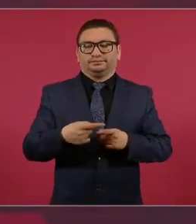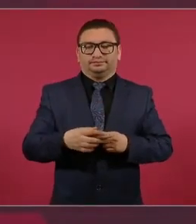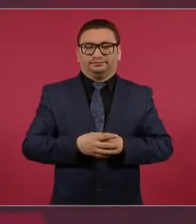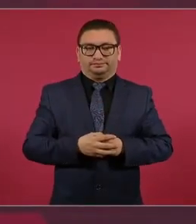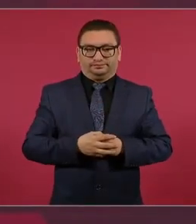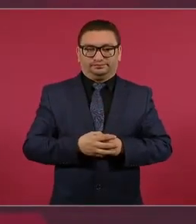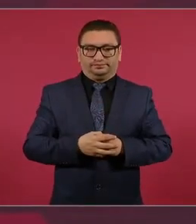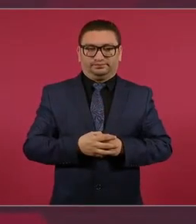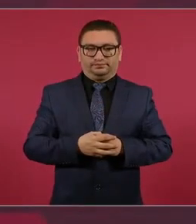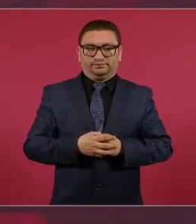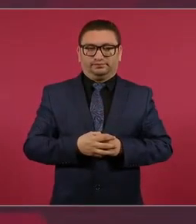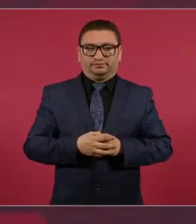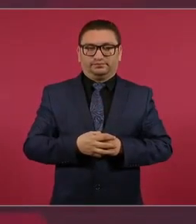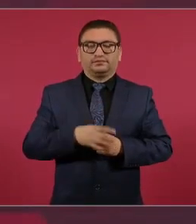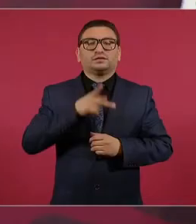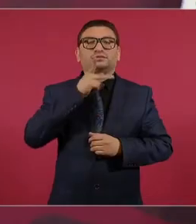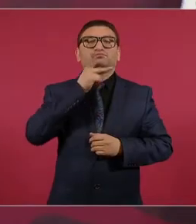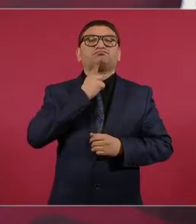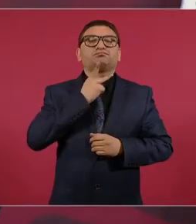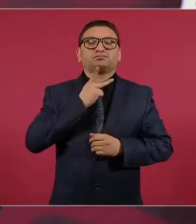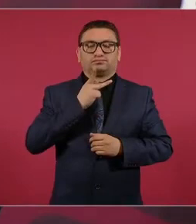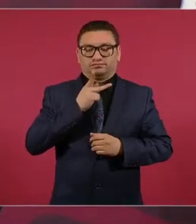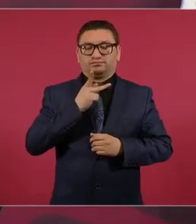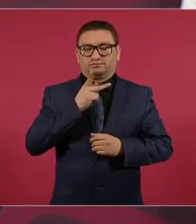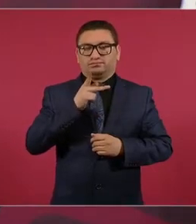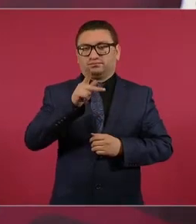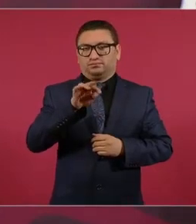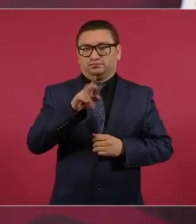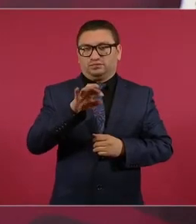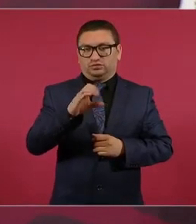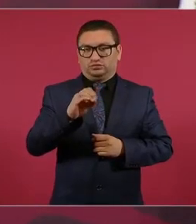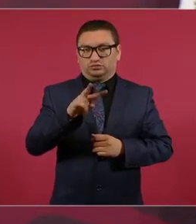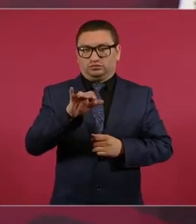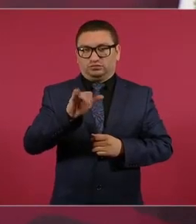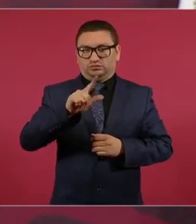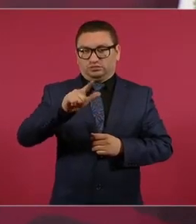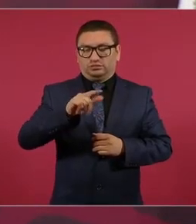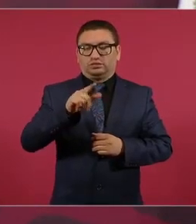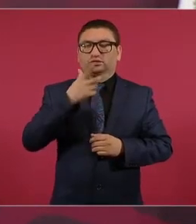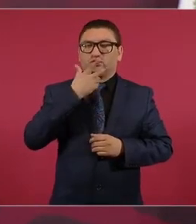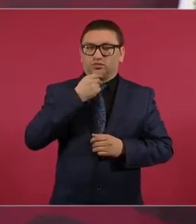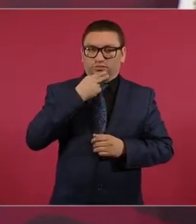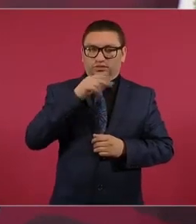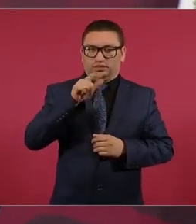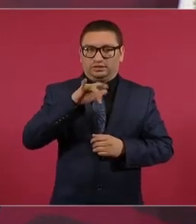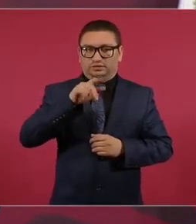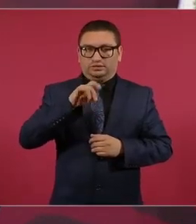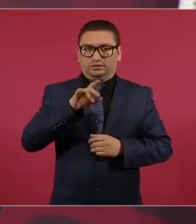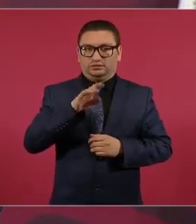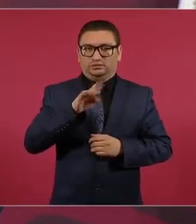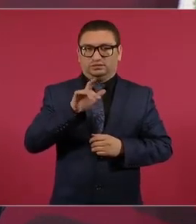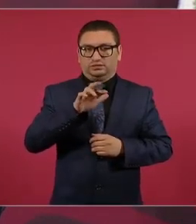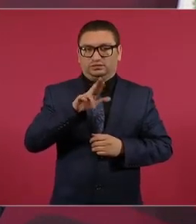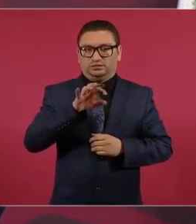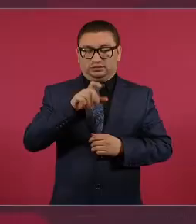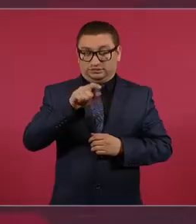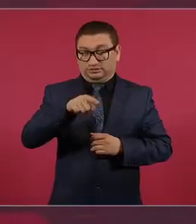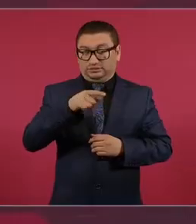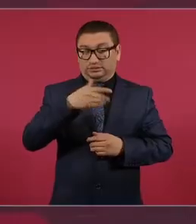eh petroval de Alejandro valleres Que es el